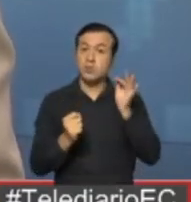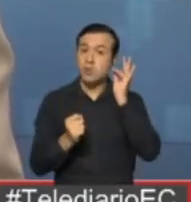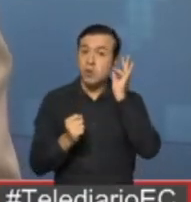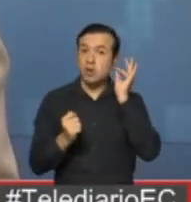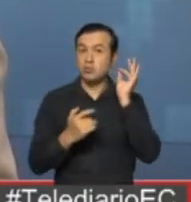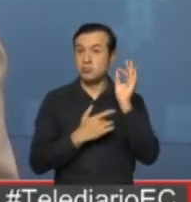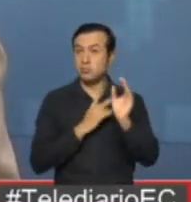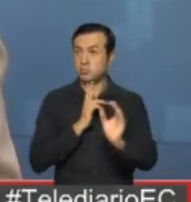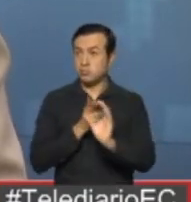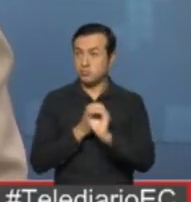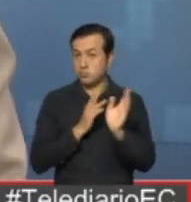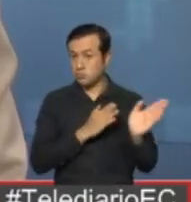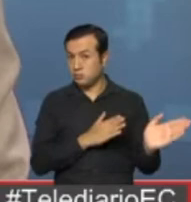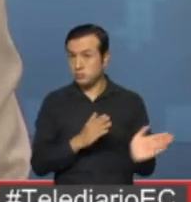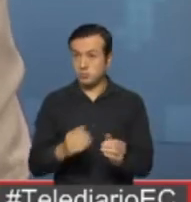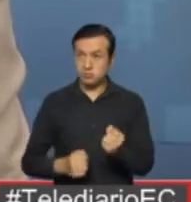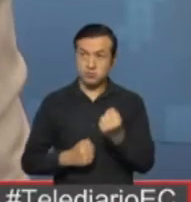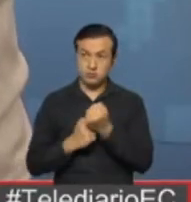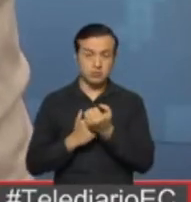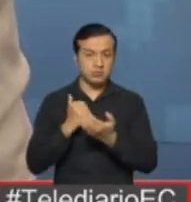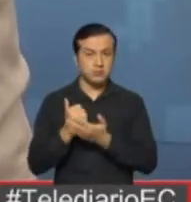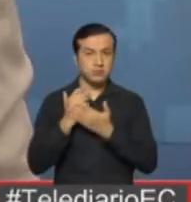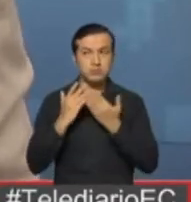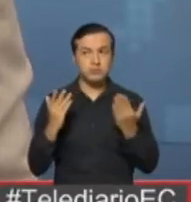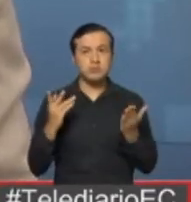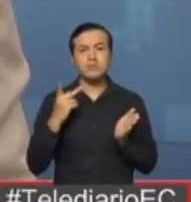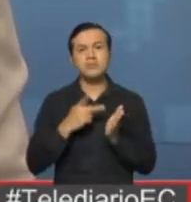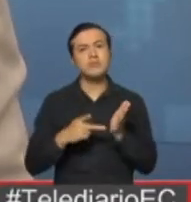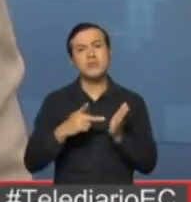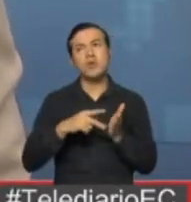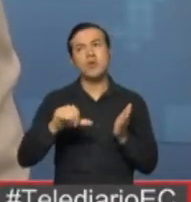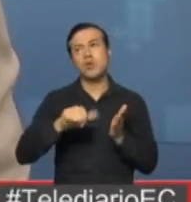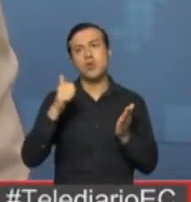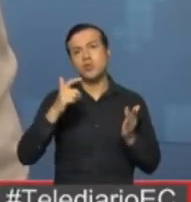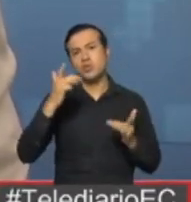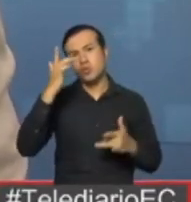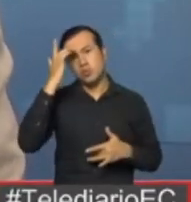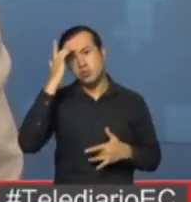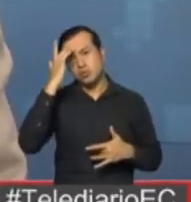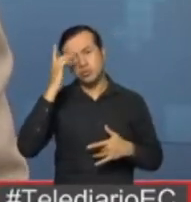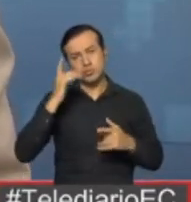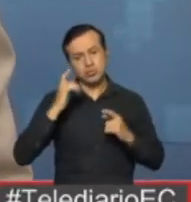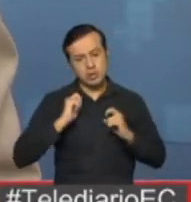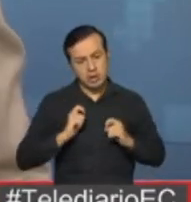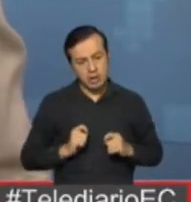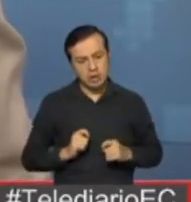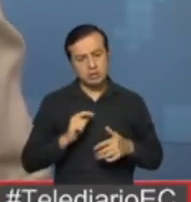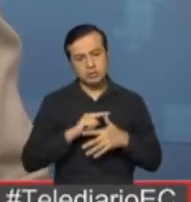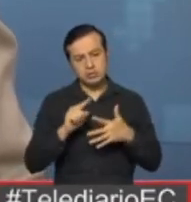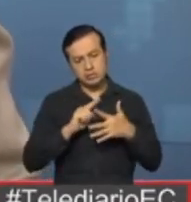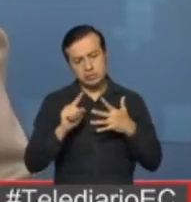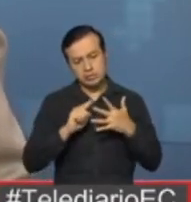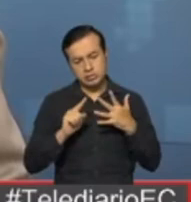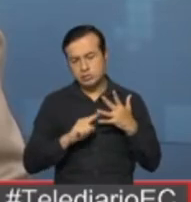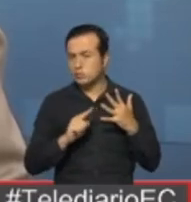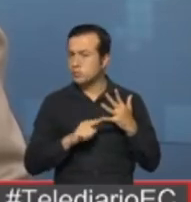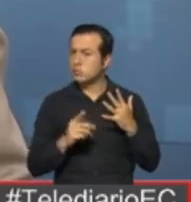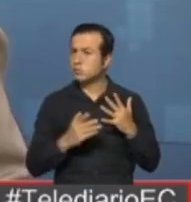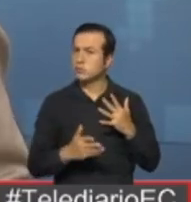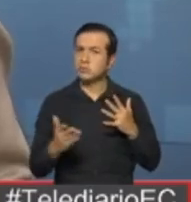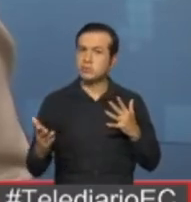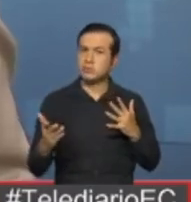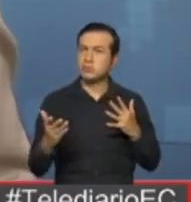hemos visto involucrados digamos para poder contribuir a aquello pero qué pasa con el resto de condiciones digamos de los que usted ha mencionado